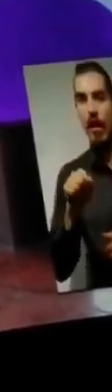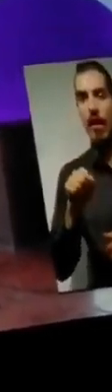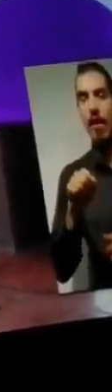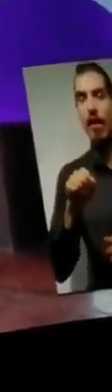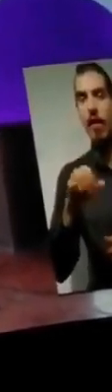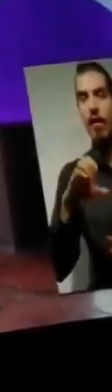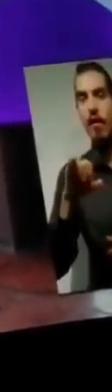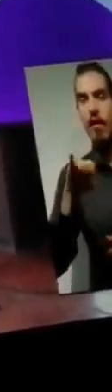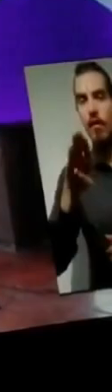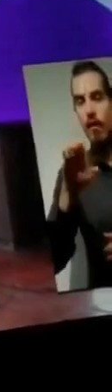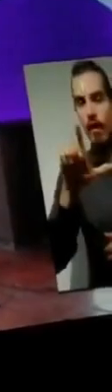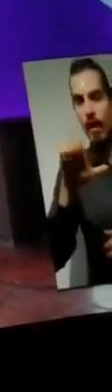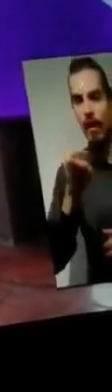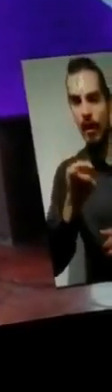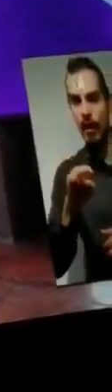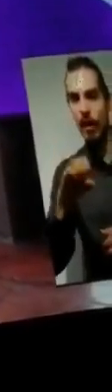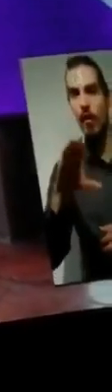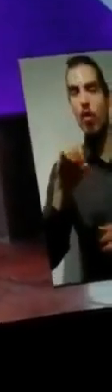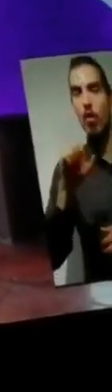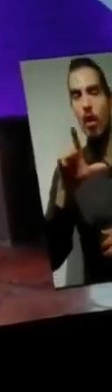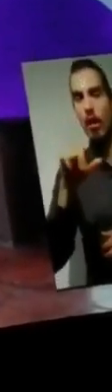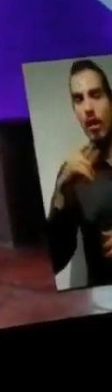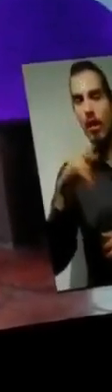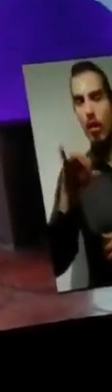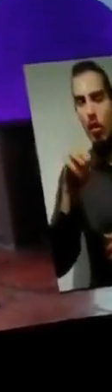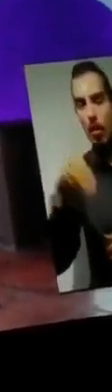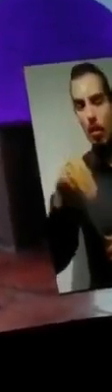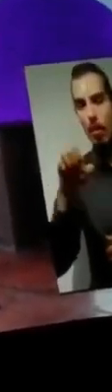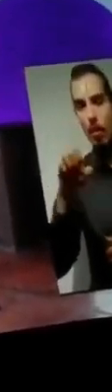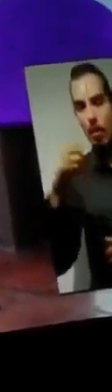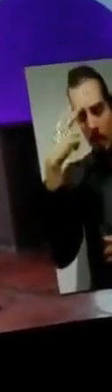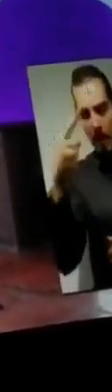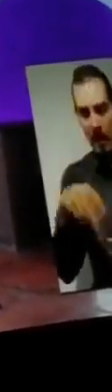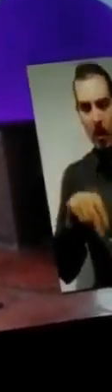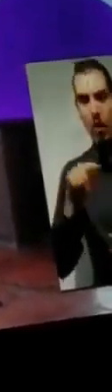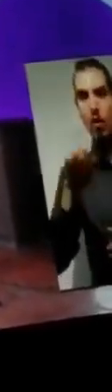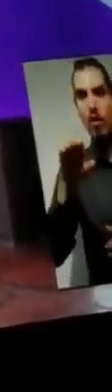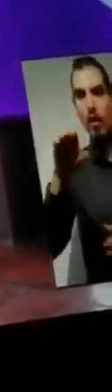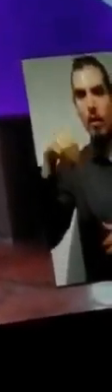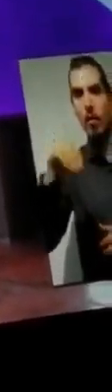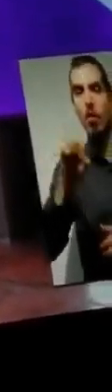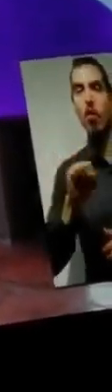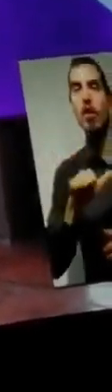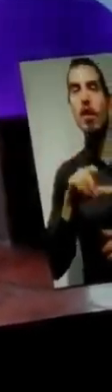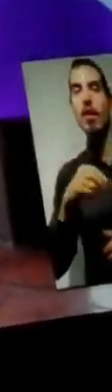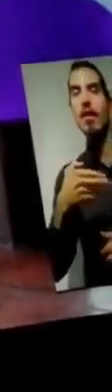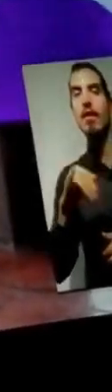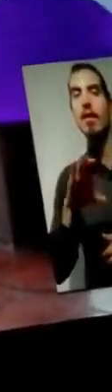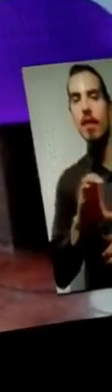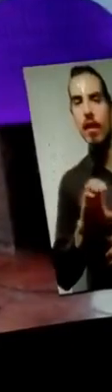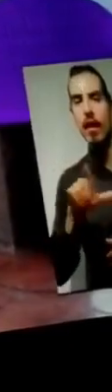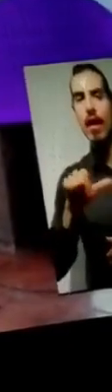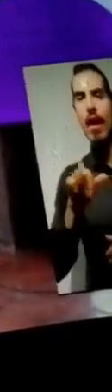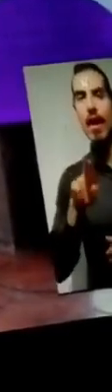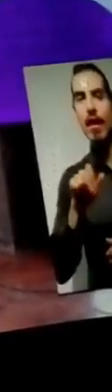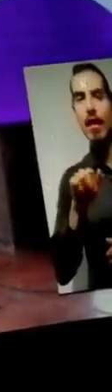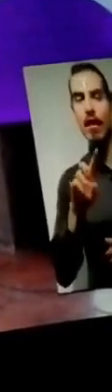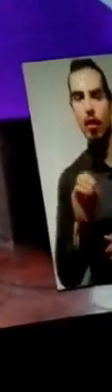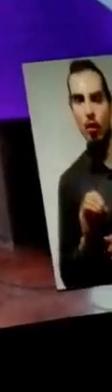Cibeles, el Colegio México, la calle Montebello, la calle Temozachi, la Aguirre Laredo,